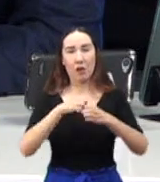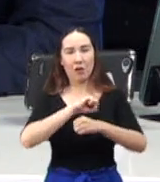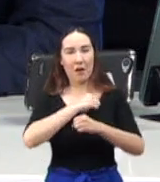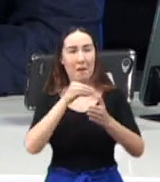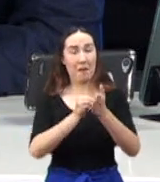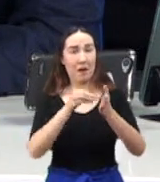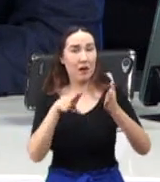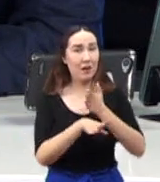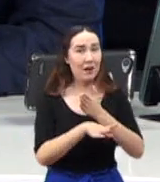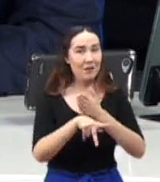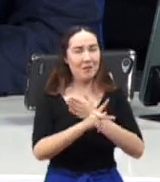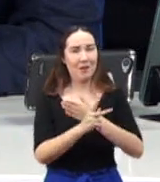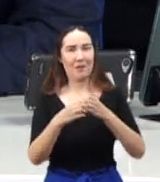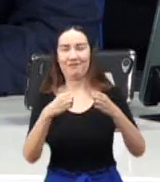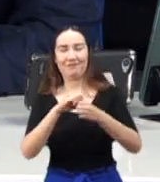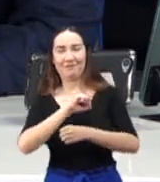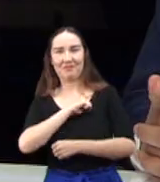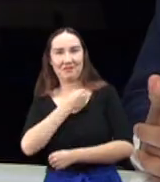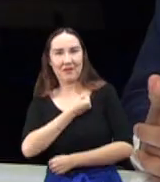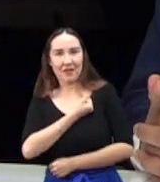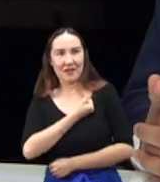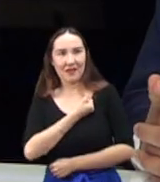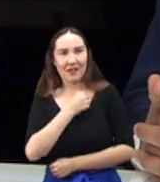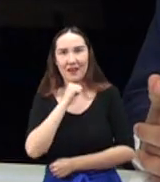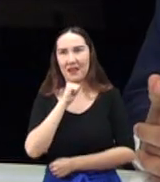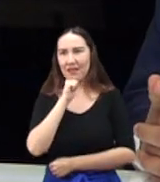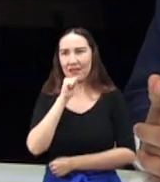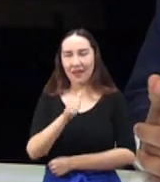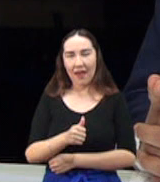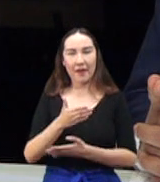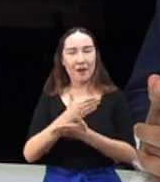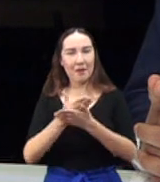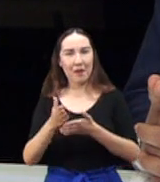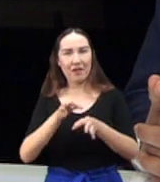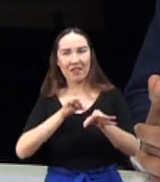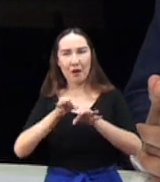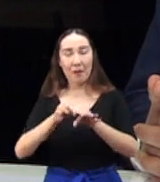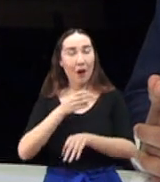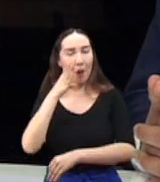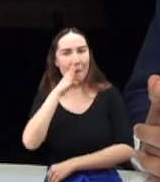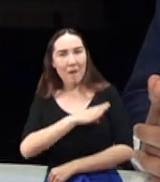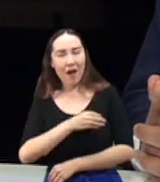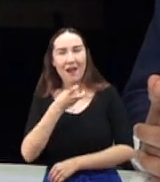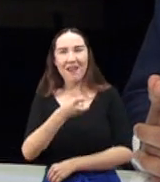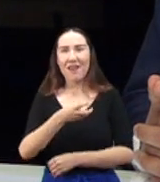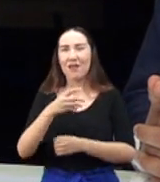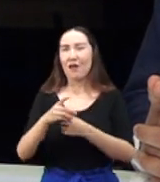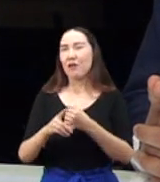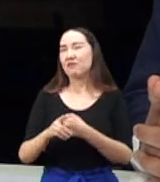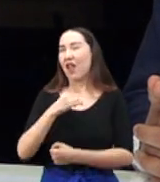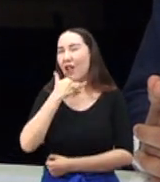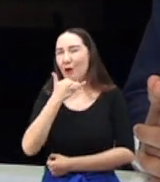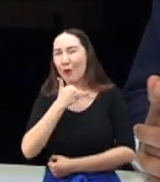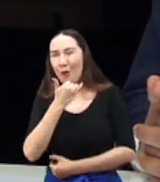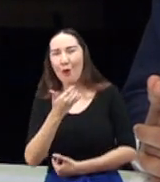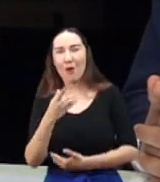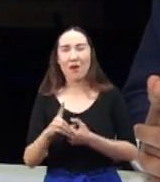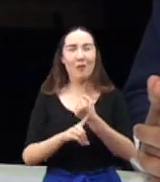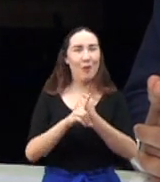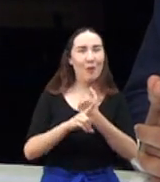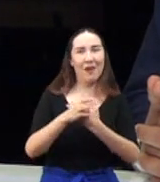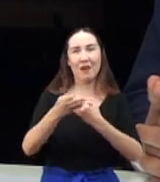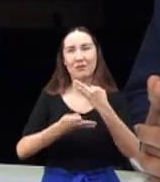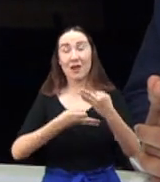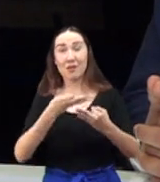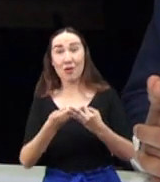realidad la pandemia les cayó como anillo al dedo porque no estaban haciendo bien las cosas y porque la violación, las fallas, todas las afectaciones